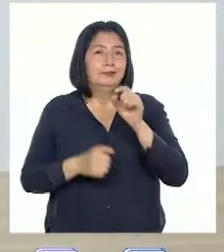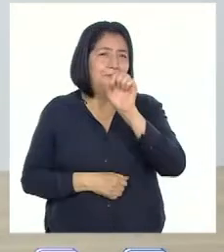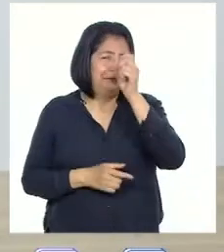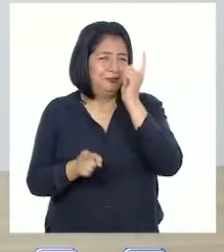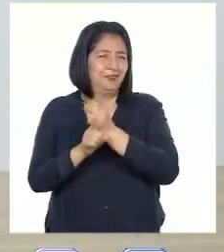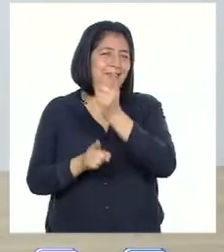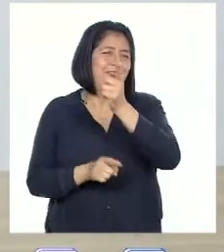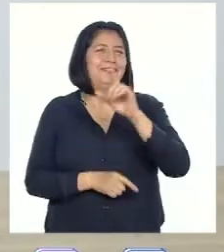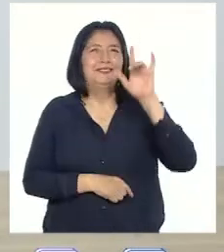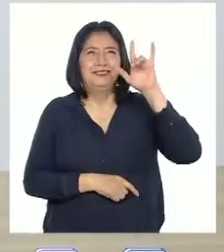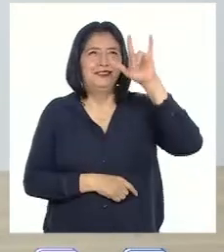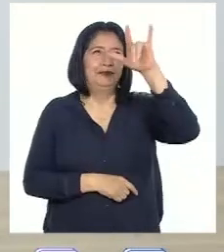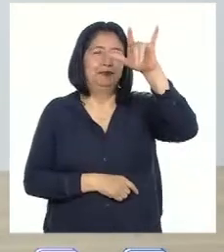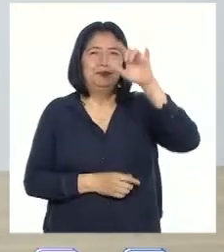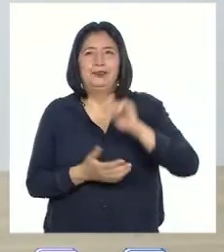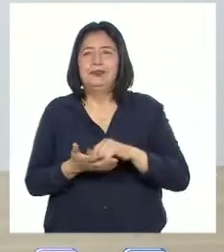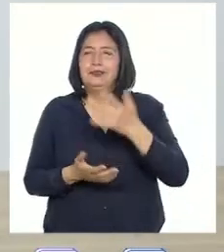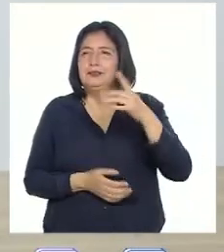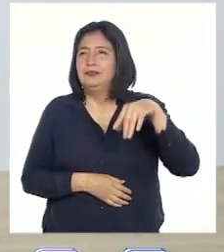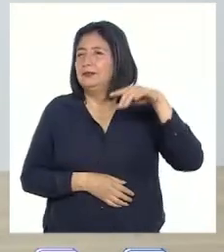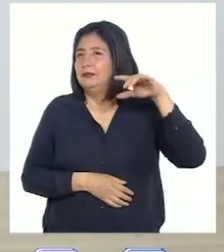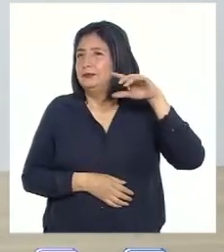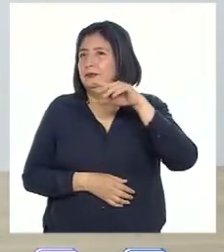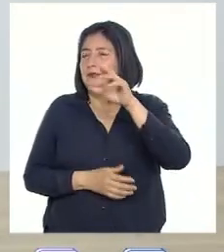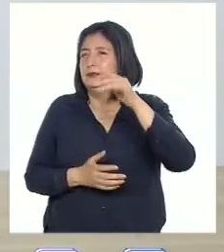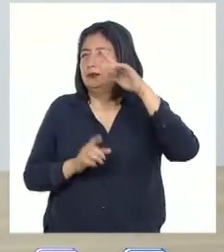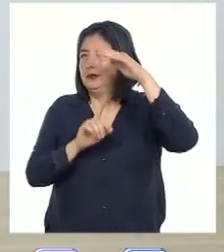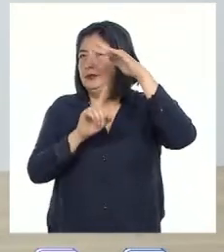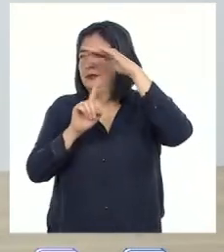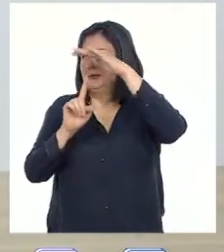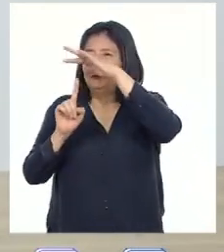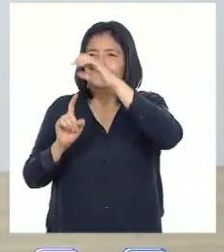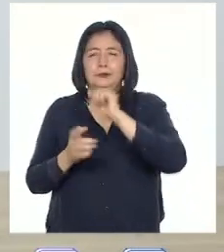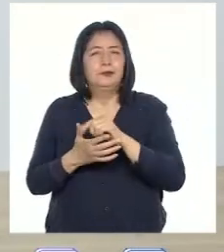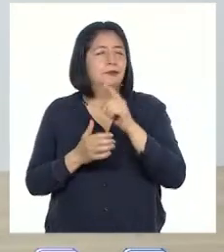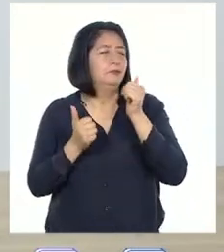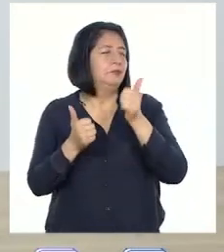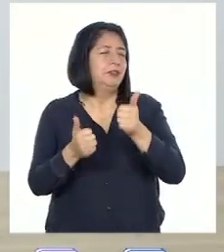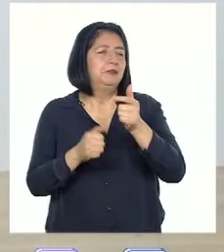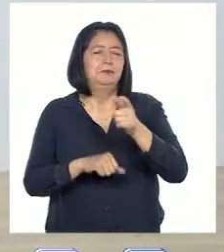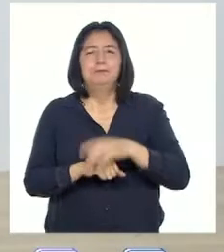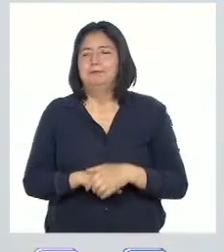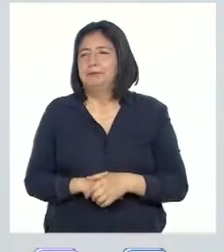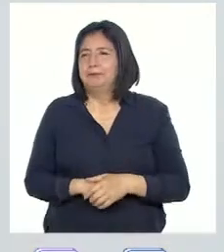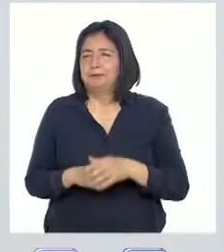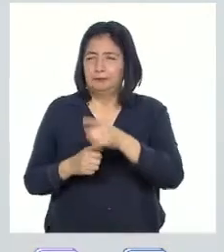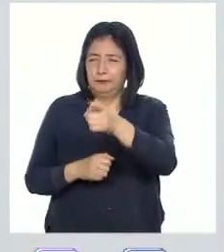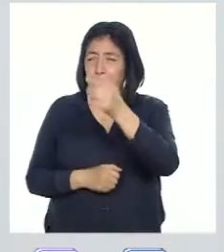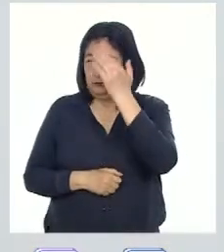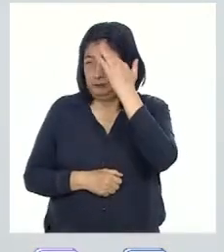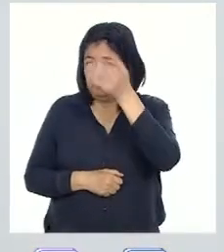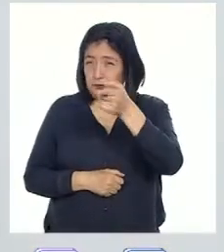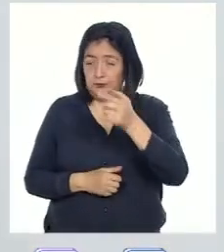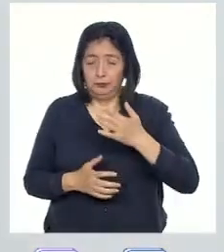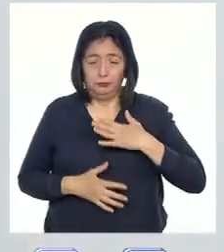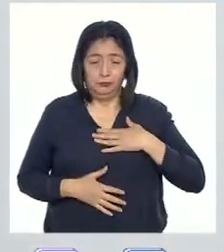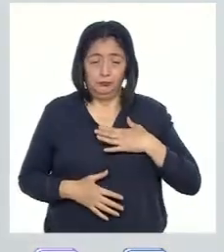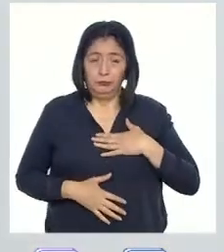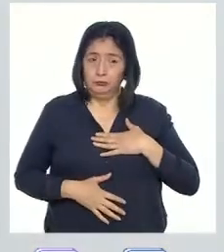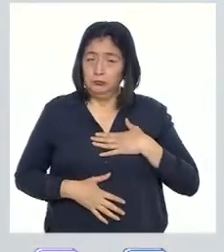bien! El avión, la avioneta, el helicóptero. ¡Excelente! ¿Sabías que nuestro